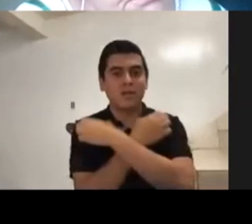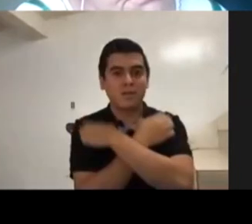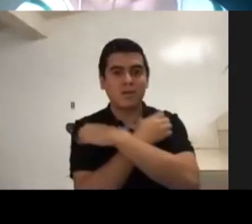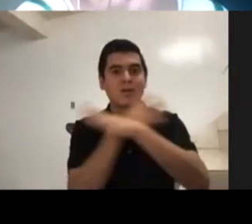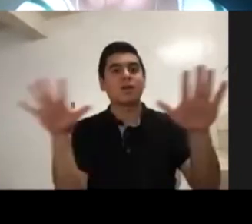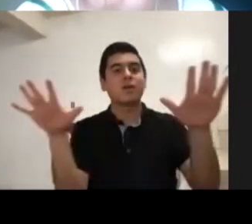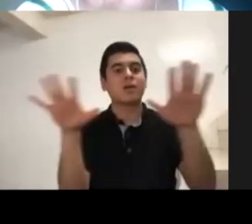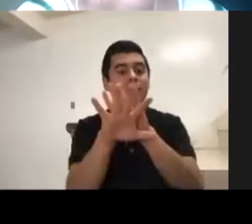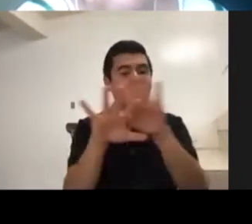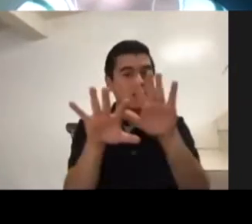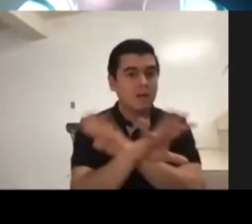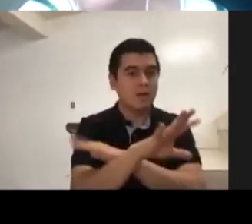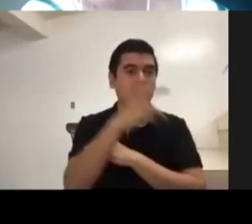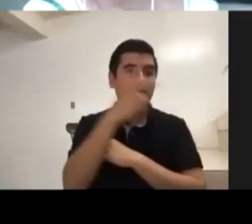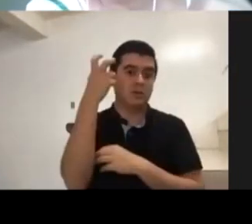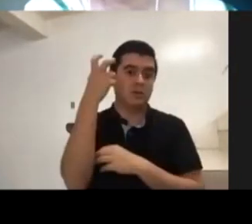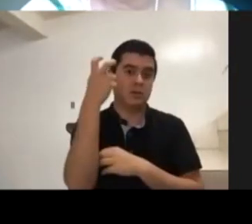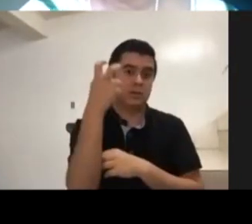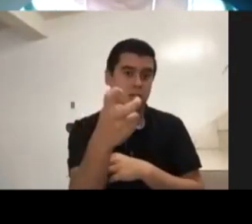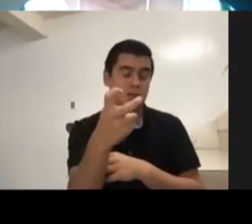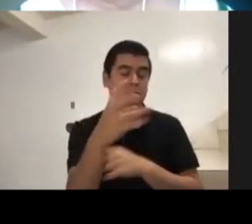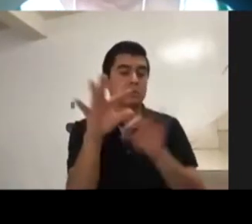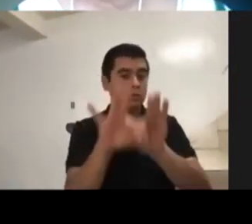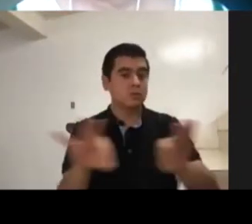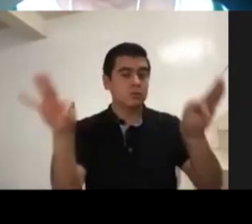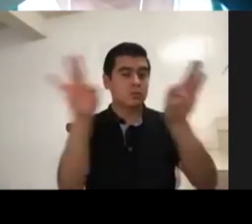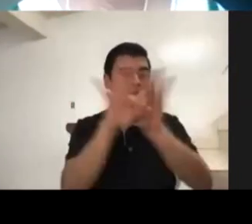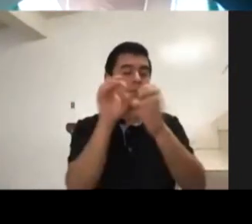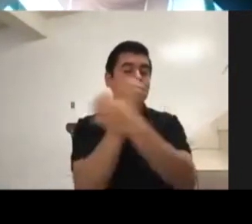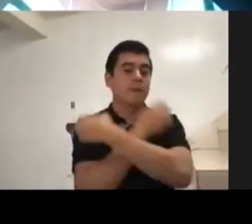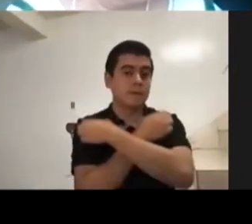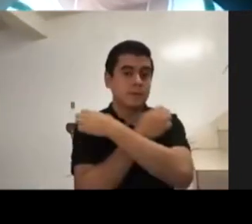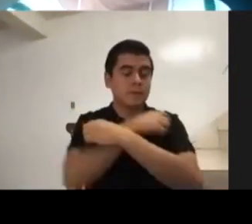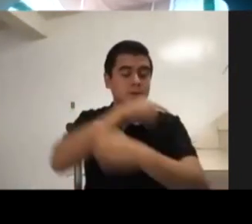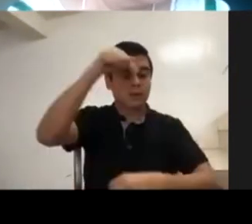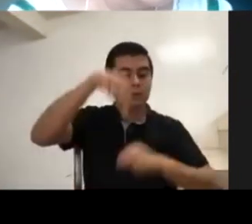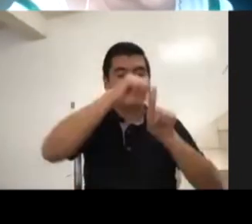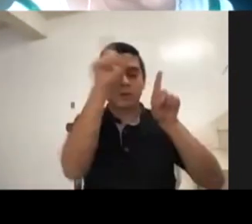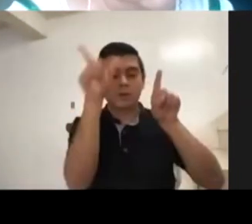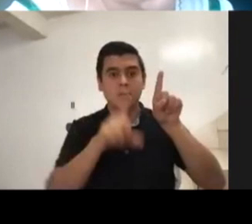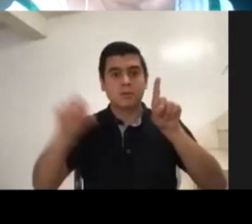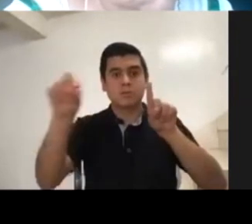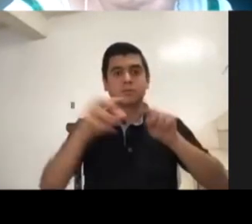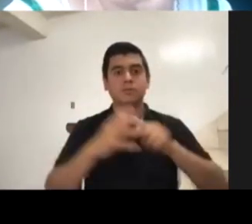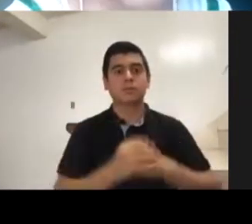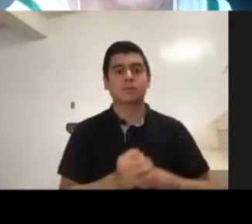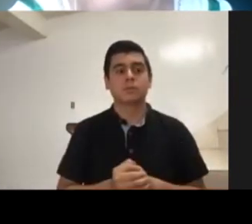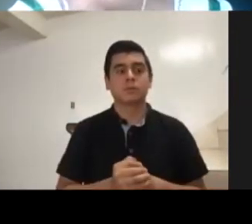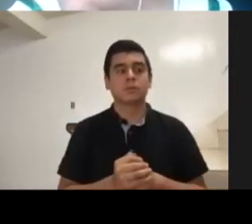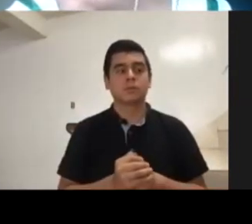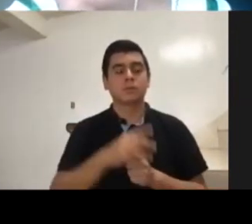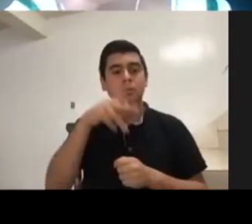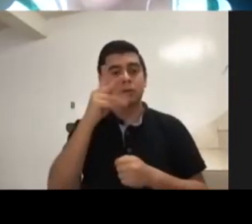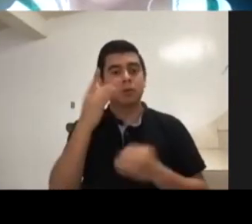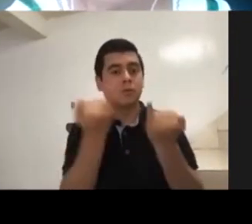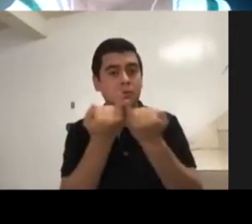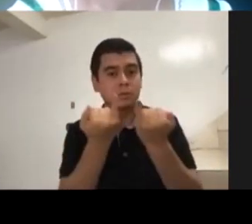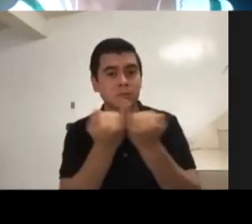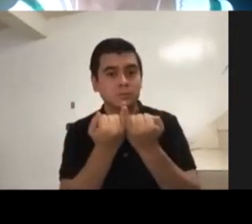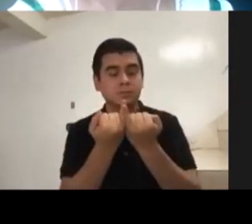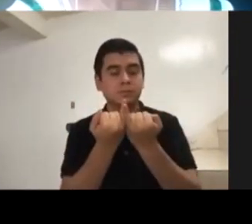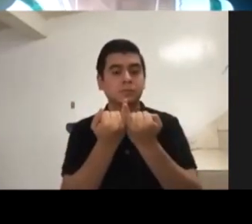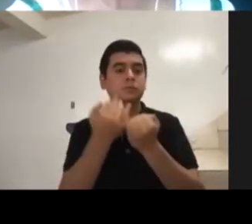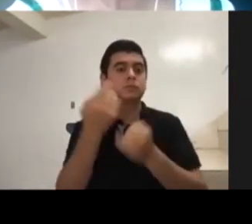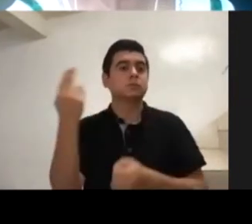educación en México y finalmente, o digamos como telón de fondo, la perspectiva de quién